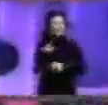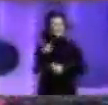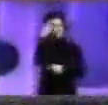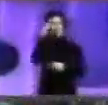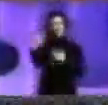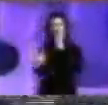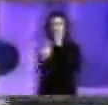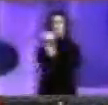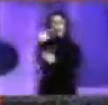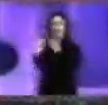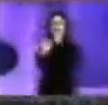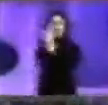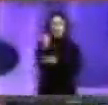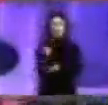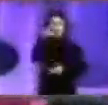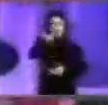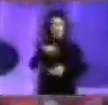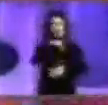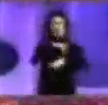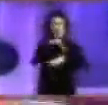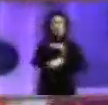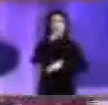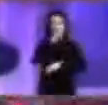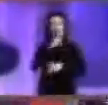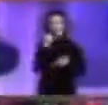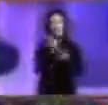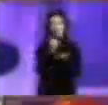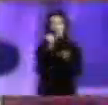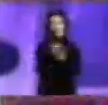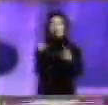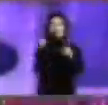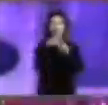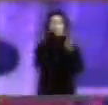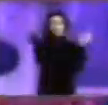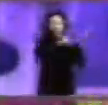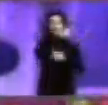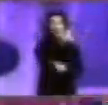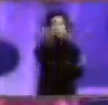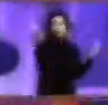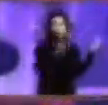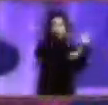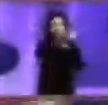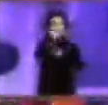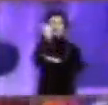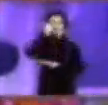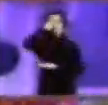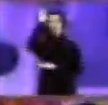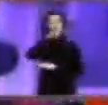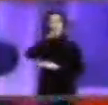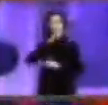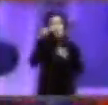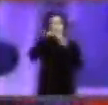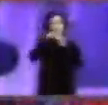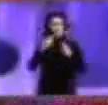Aquí no hay medios que aquí no hay encuentren salida. Tiene que viajar lejos para salvarle la vida.